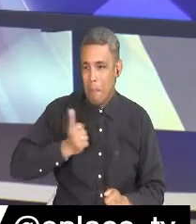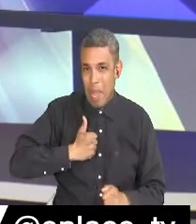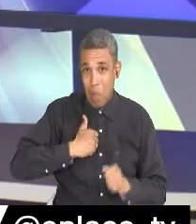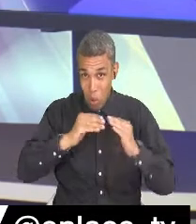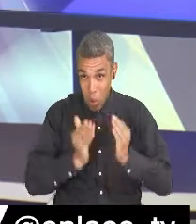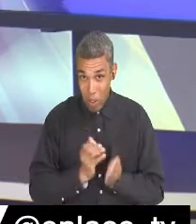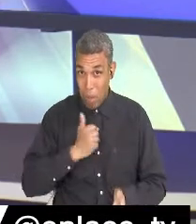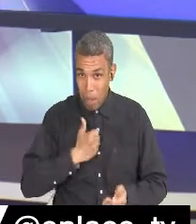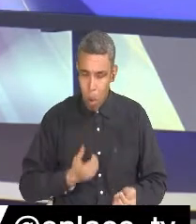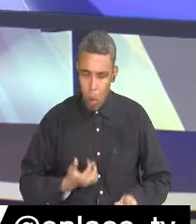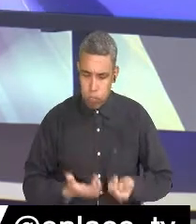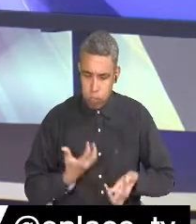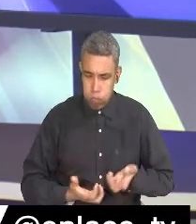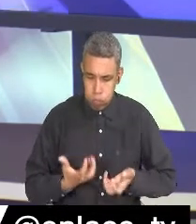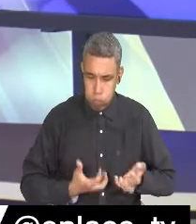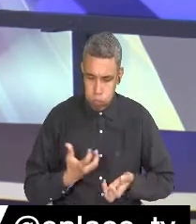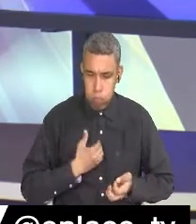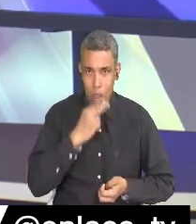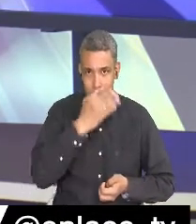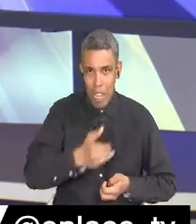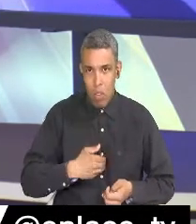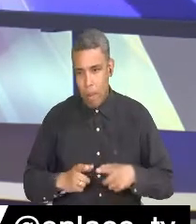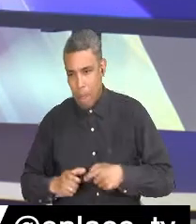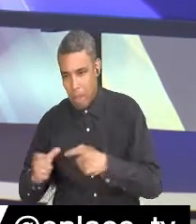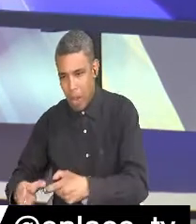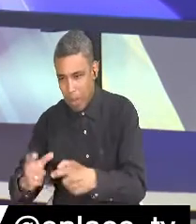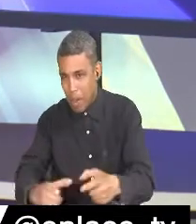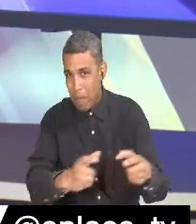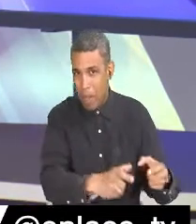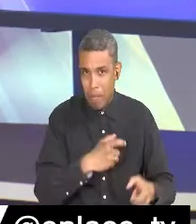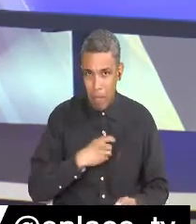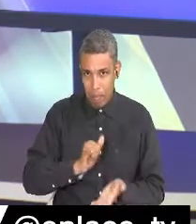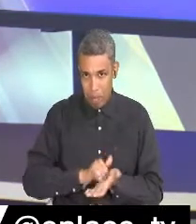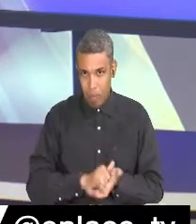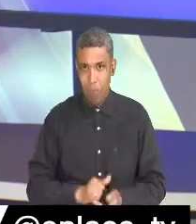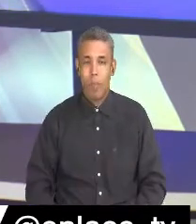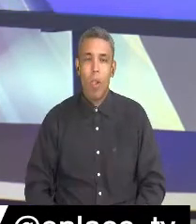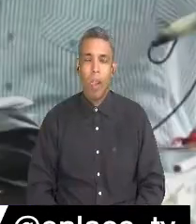Ante la plenaria del Consejo Municipal, el secretario de Educación rindió informe de su gestión.